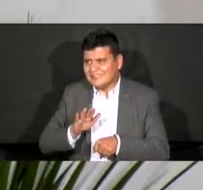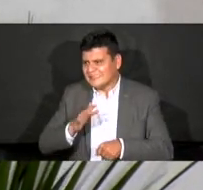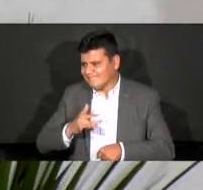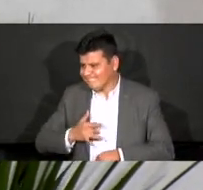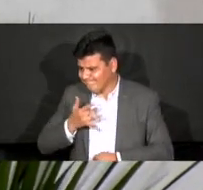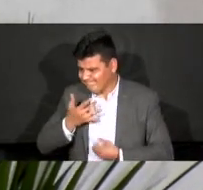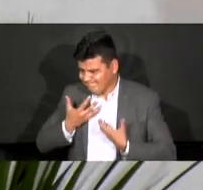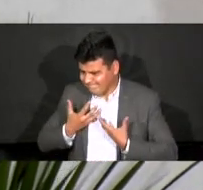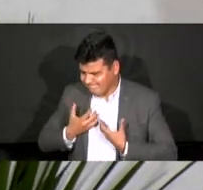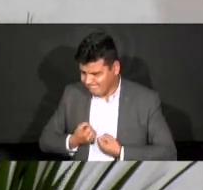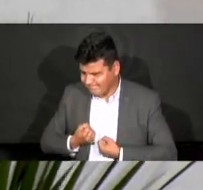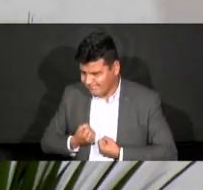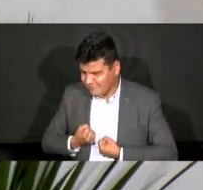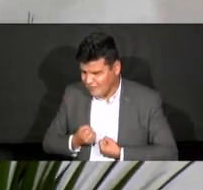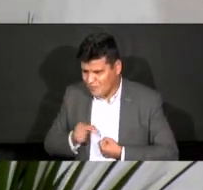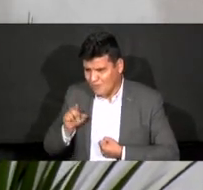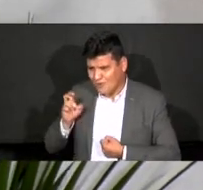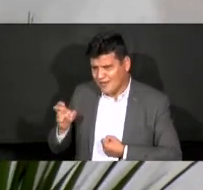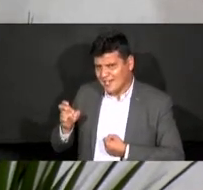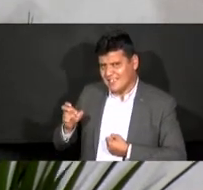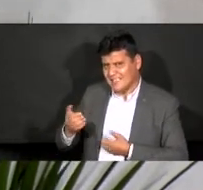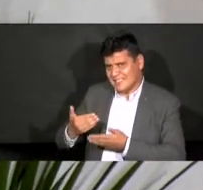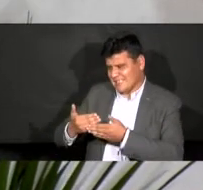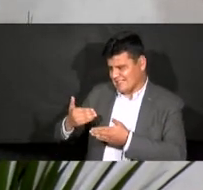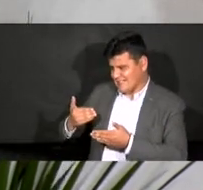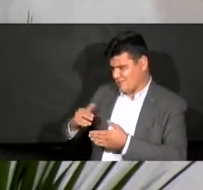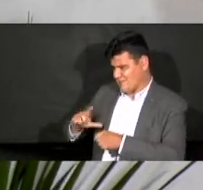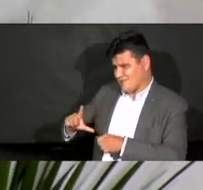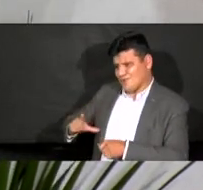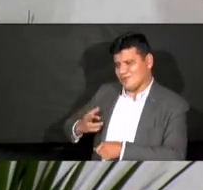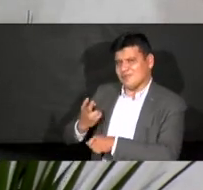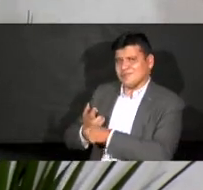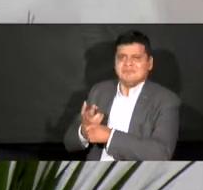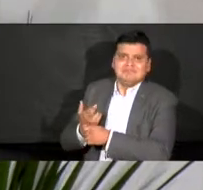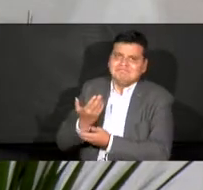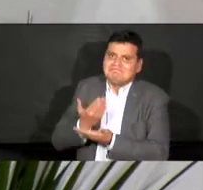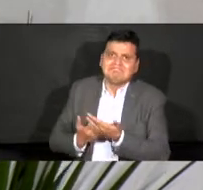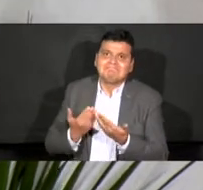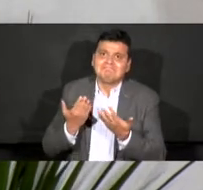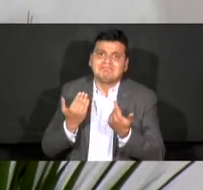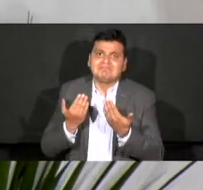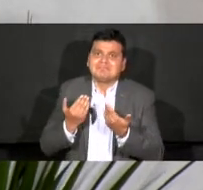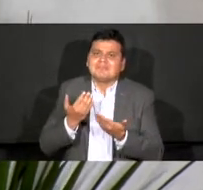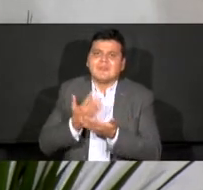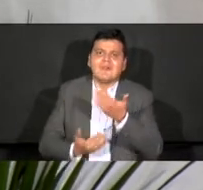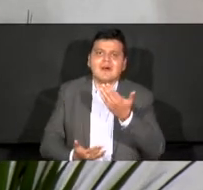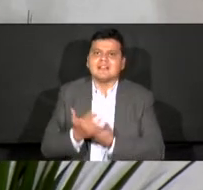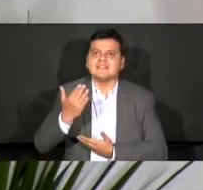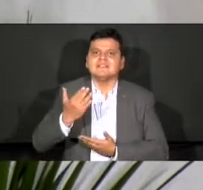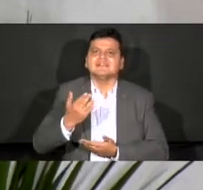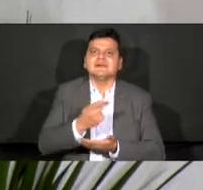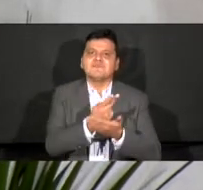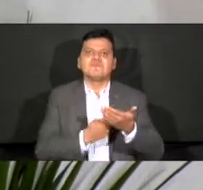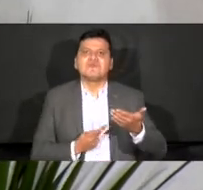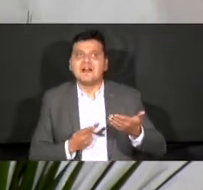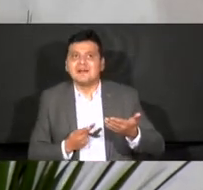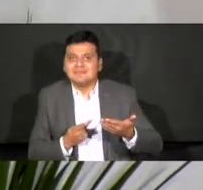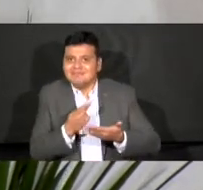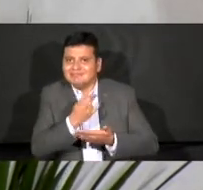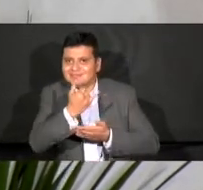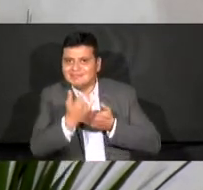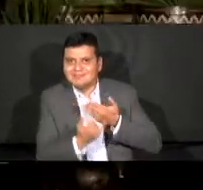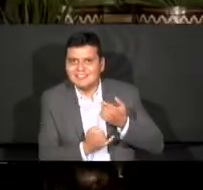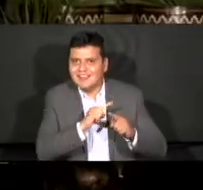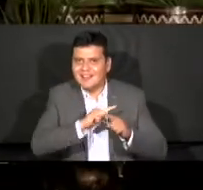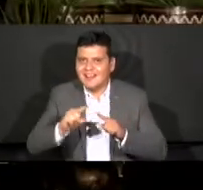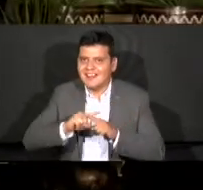no haber hecho. El no haber hecho en programas y proyectos para el Estado. Duele porque son